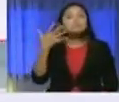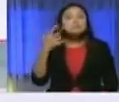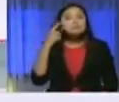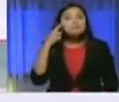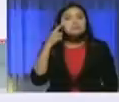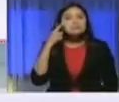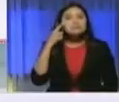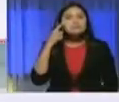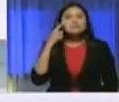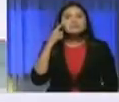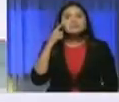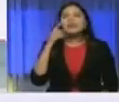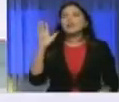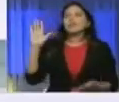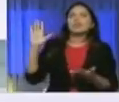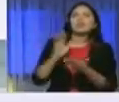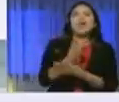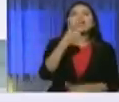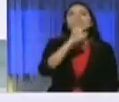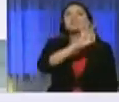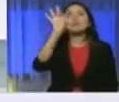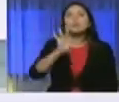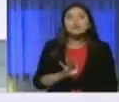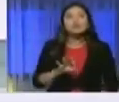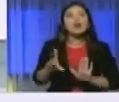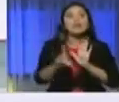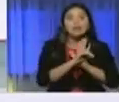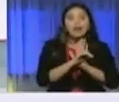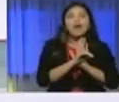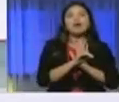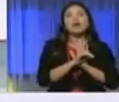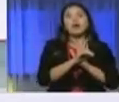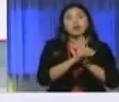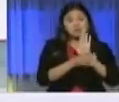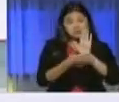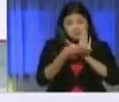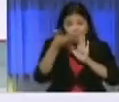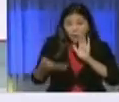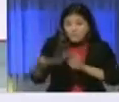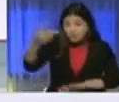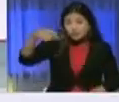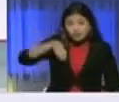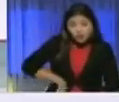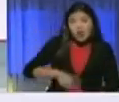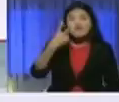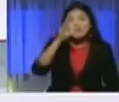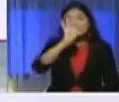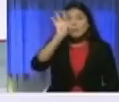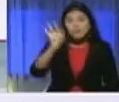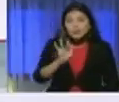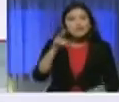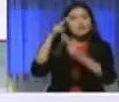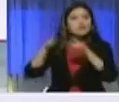Derogar el aumento del 20% que había decretado el comandante Chávez ese año. siempre